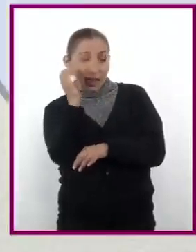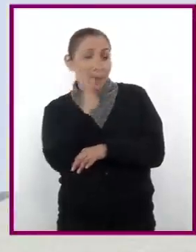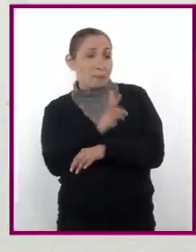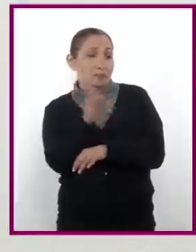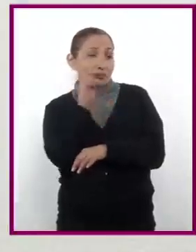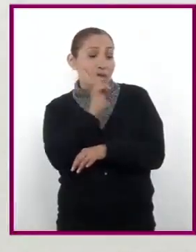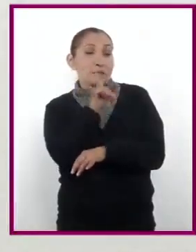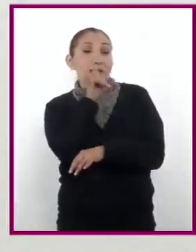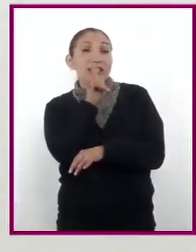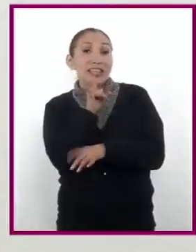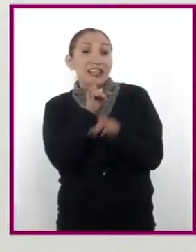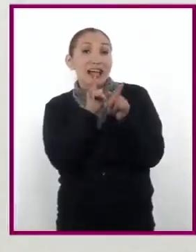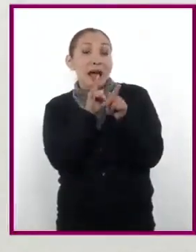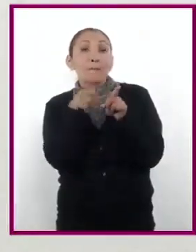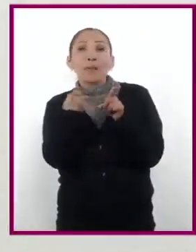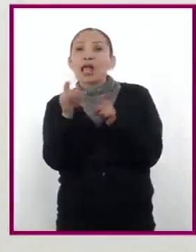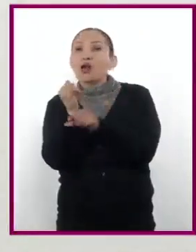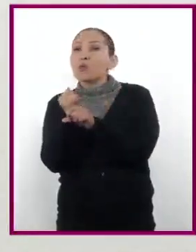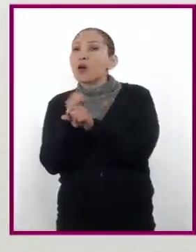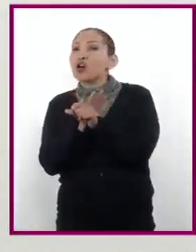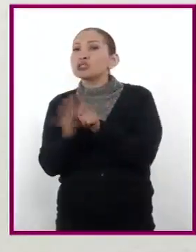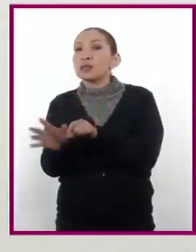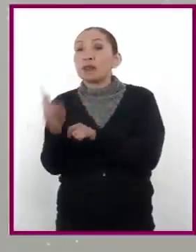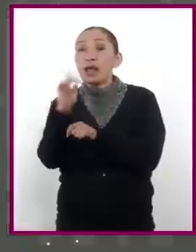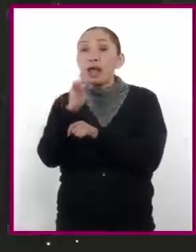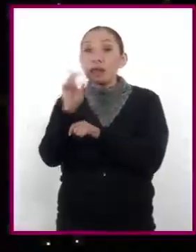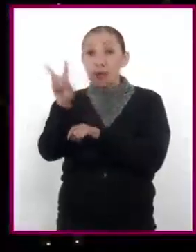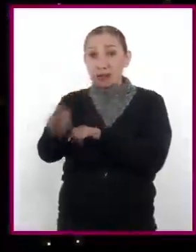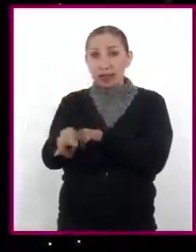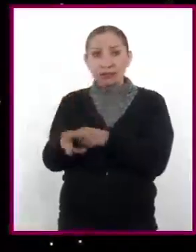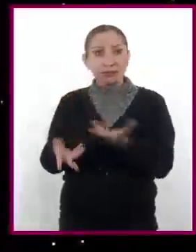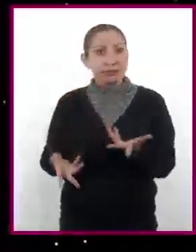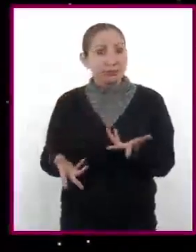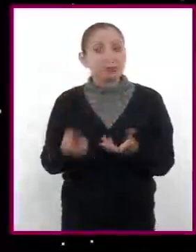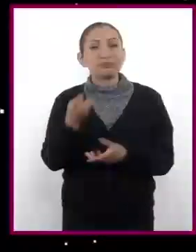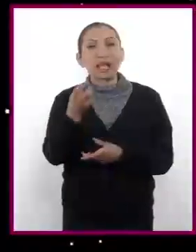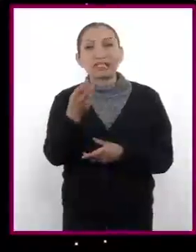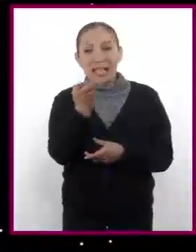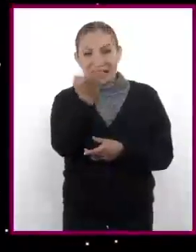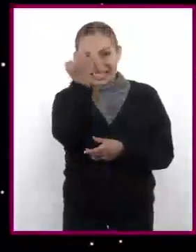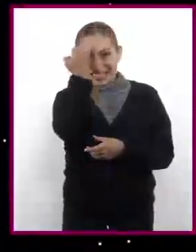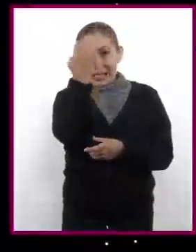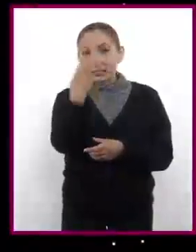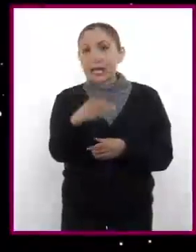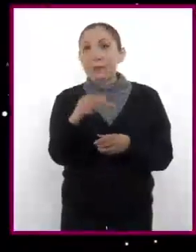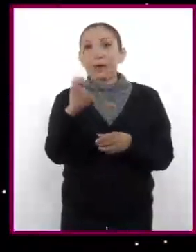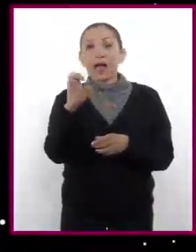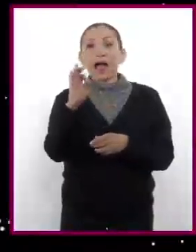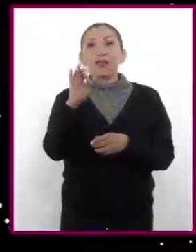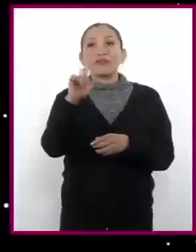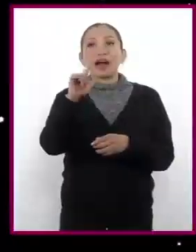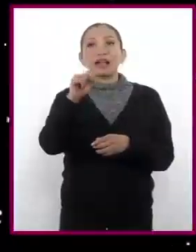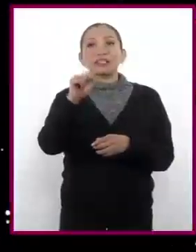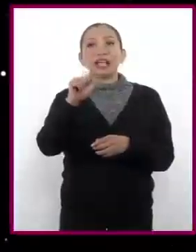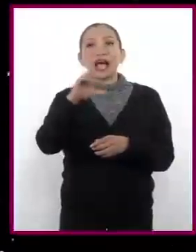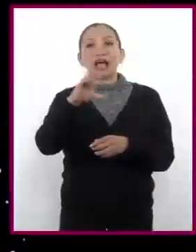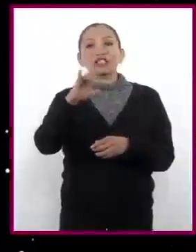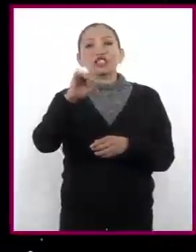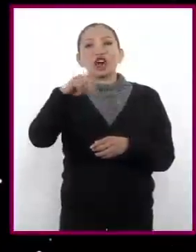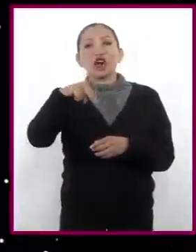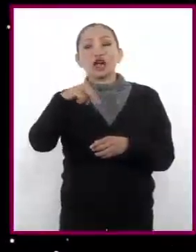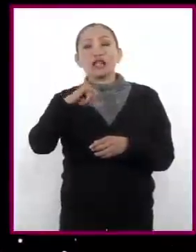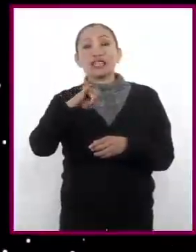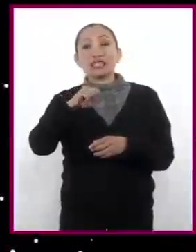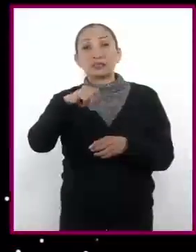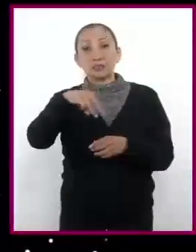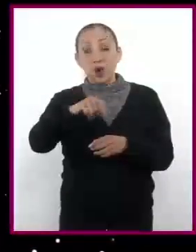es falsa, pero es imposible probar que es verdadera. Este pensamiento, llamado falsacionismo, es hasta